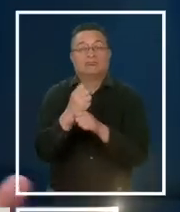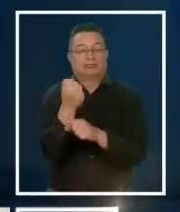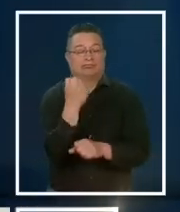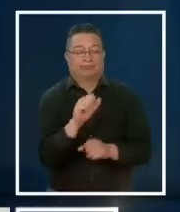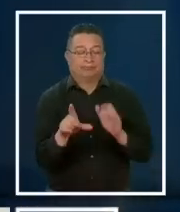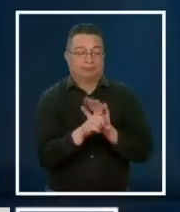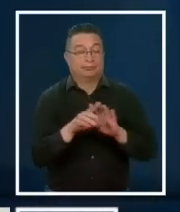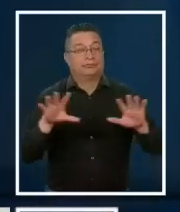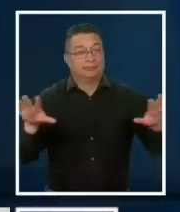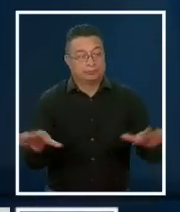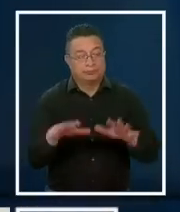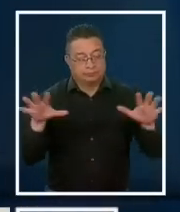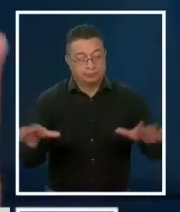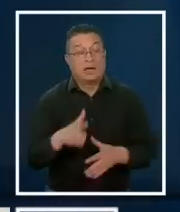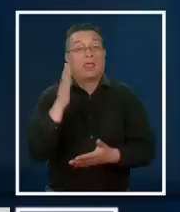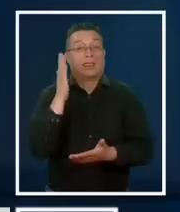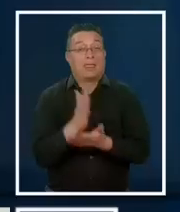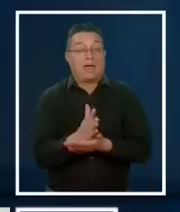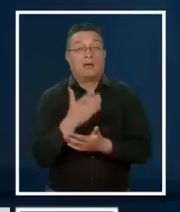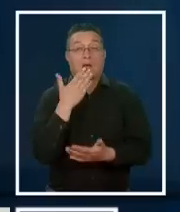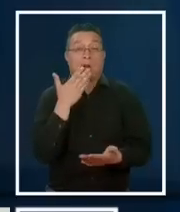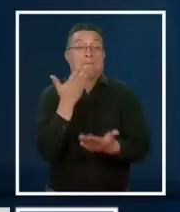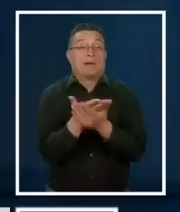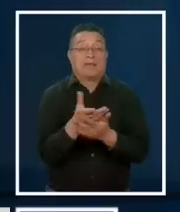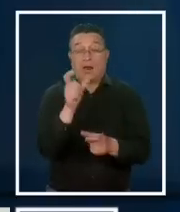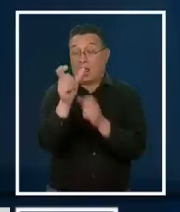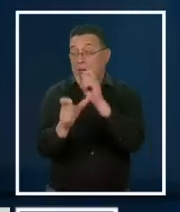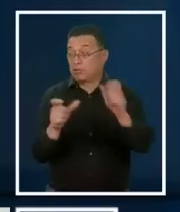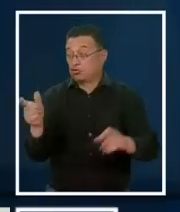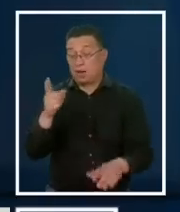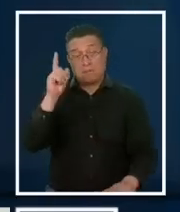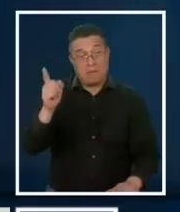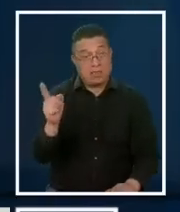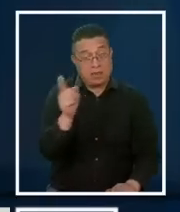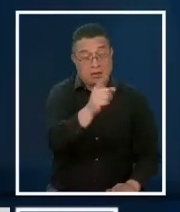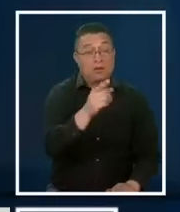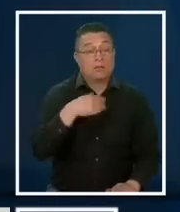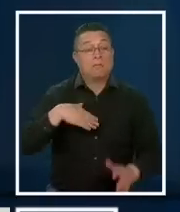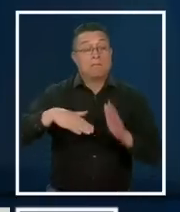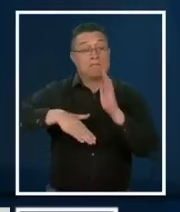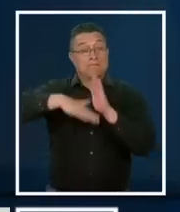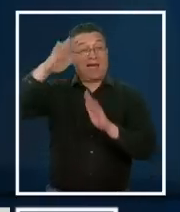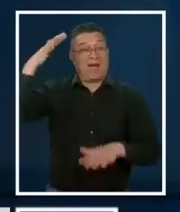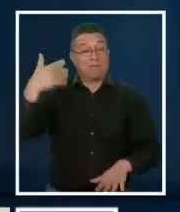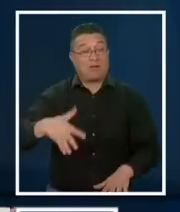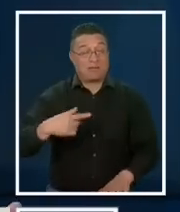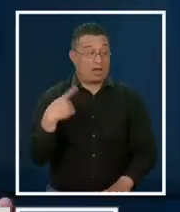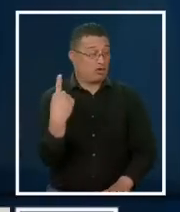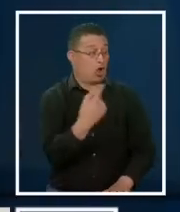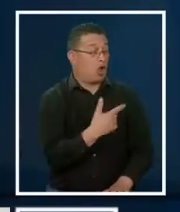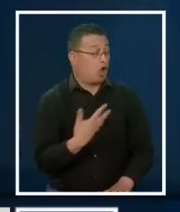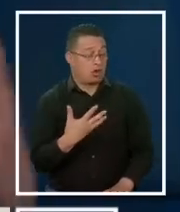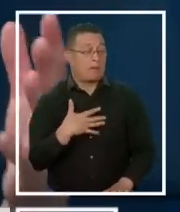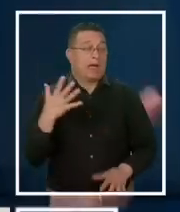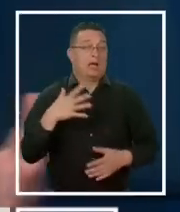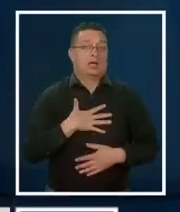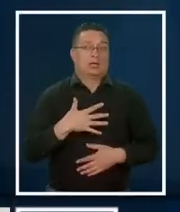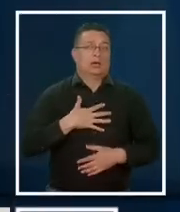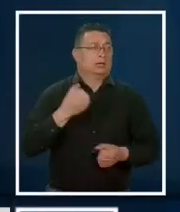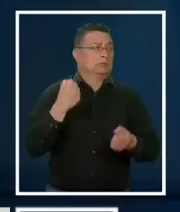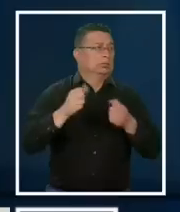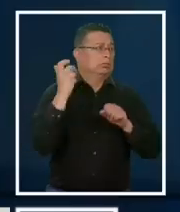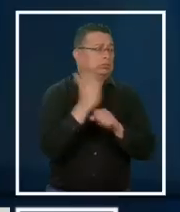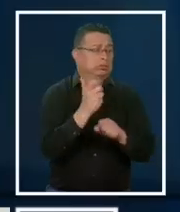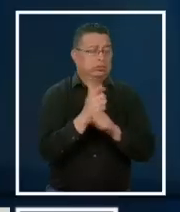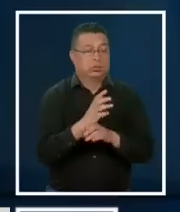la fiscalía digamos hacer la pega que está demandando a más la ciudadanía la ciudadanía cuando tiene su principal problema es seguridad en el ámbito de la